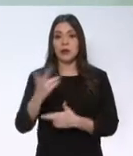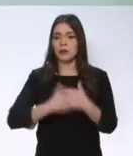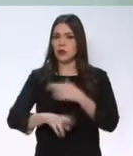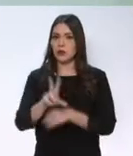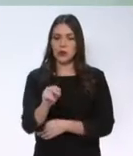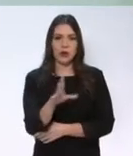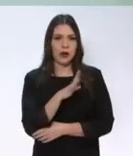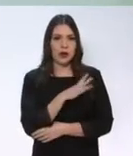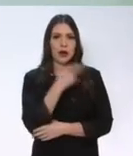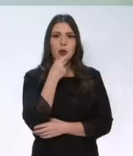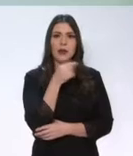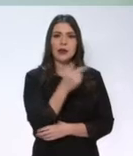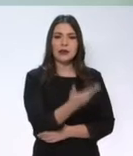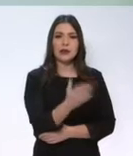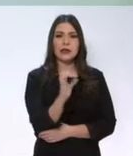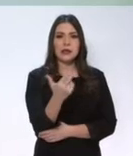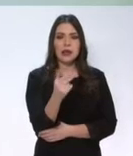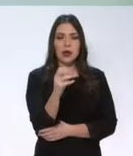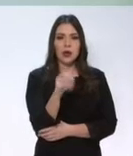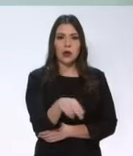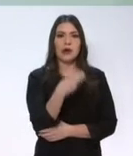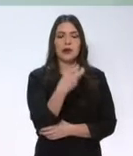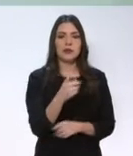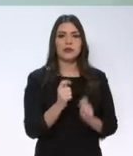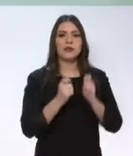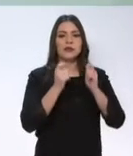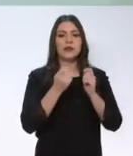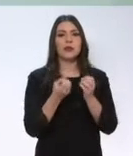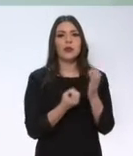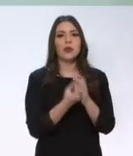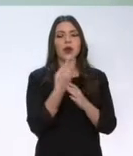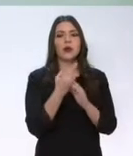es el subsecretario de Operación Policial.